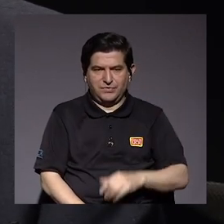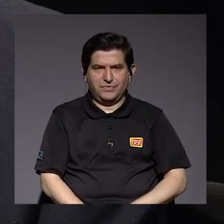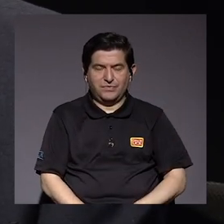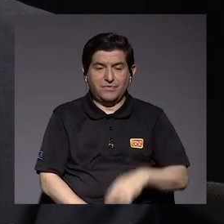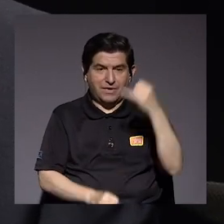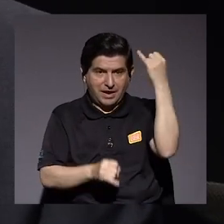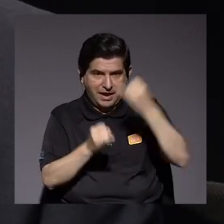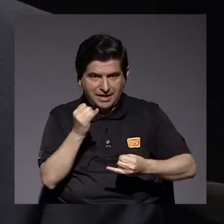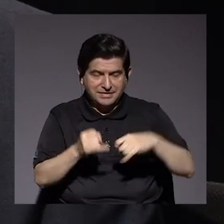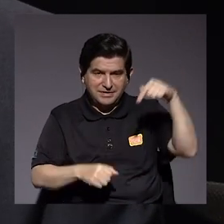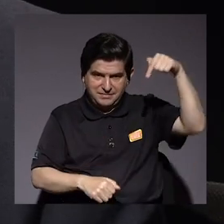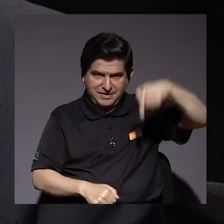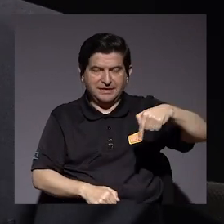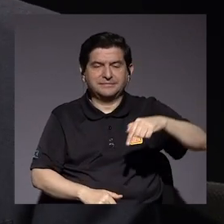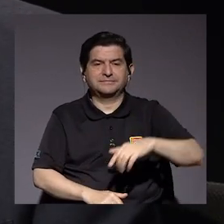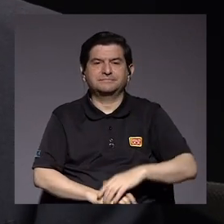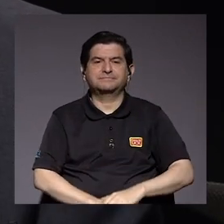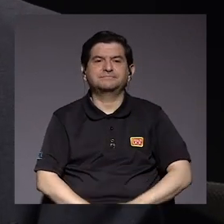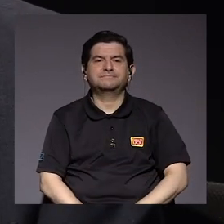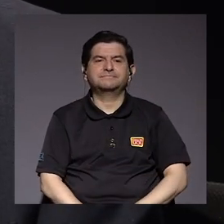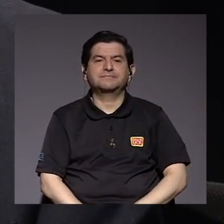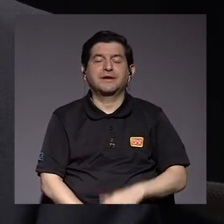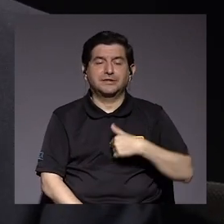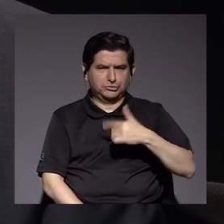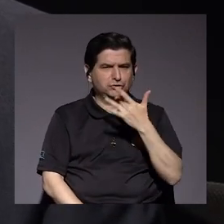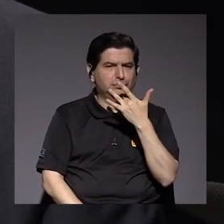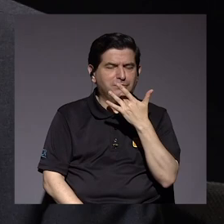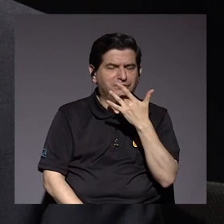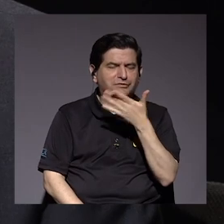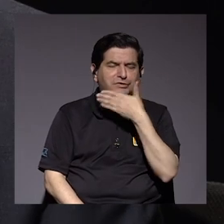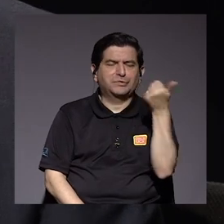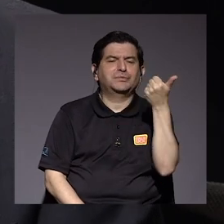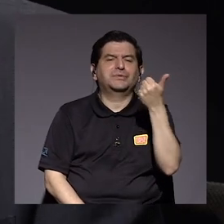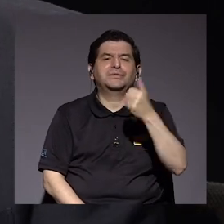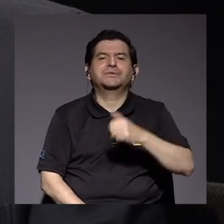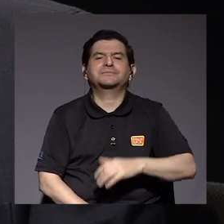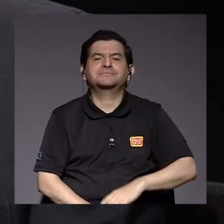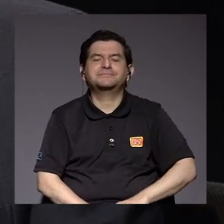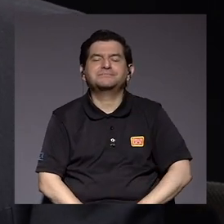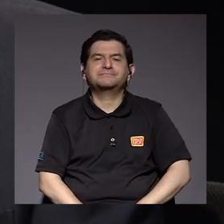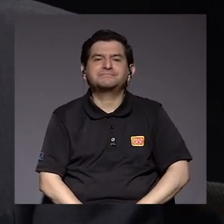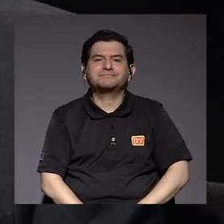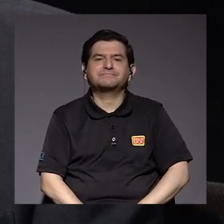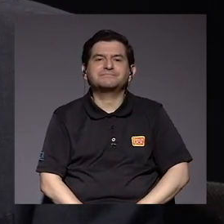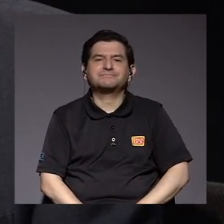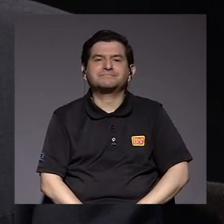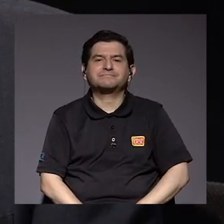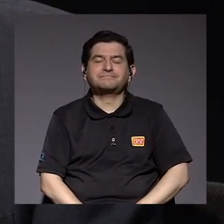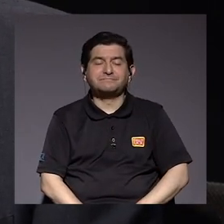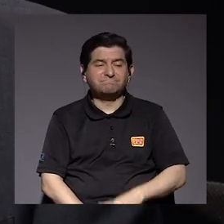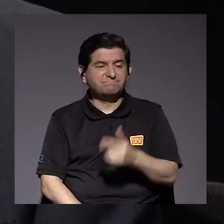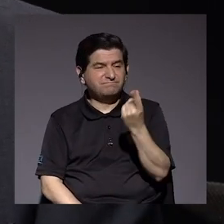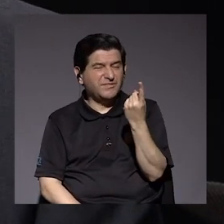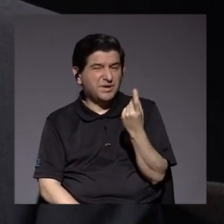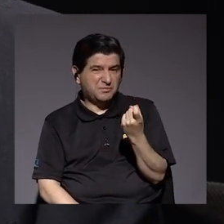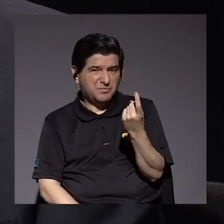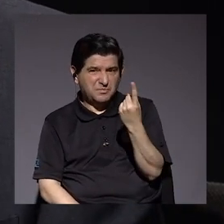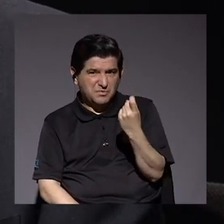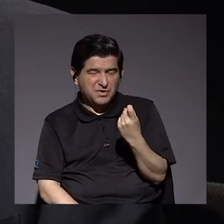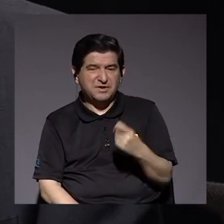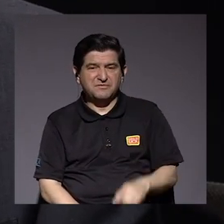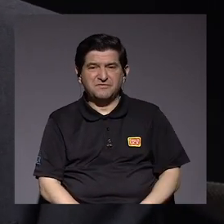cuando finalice este gobierno prefiero hacer eso por qué por qué por qué está faltando